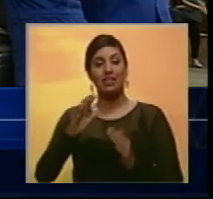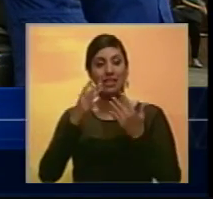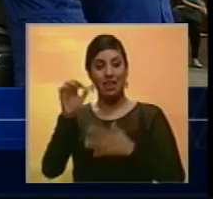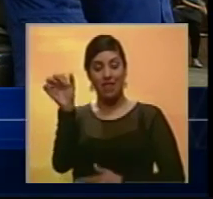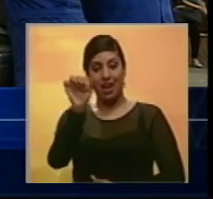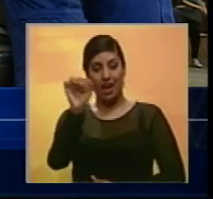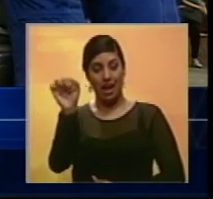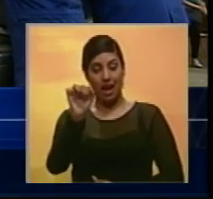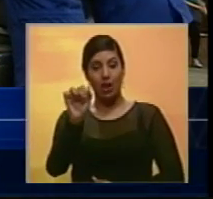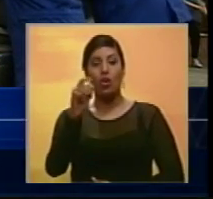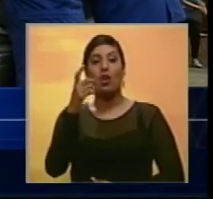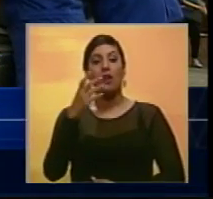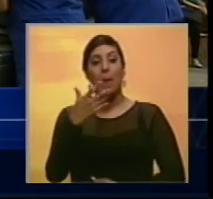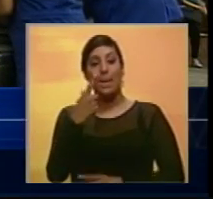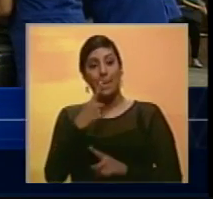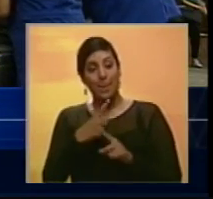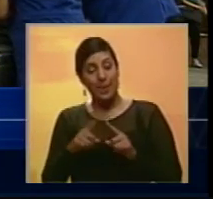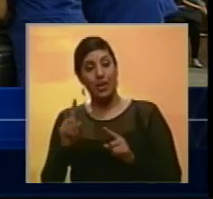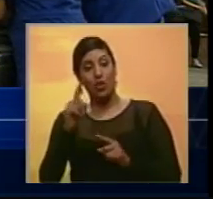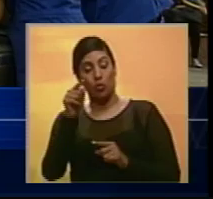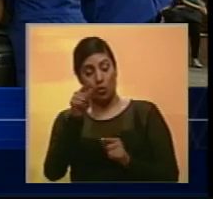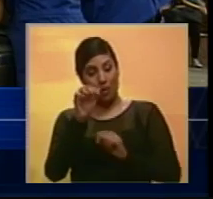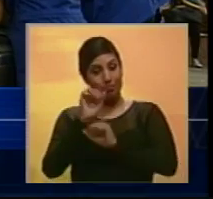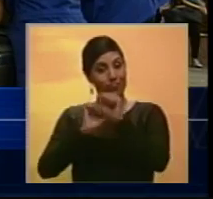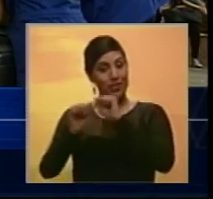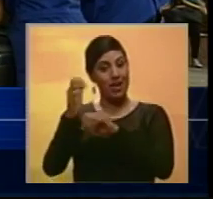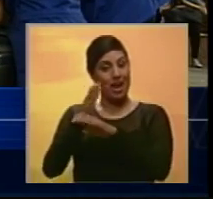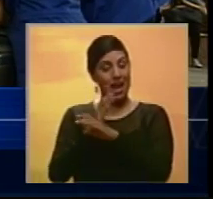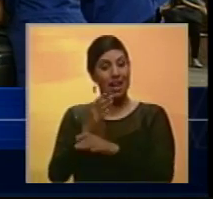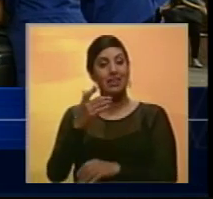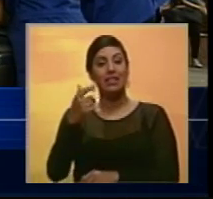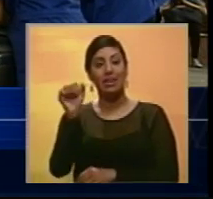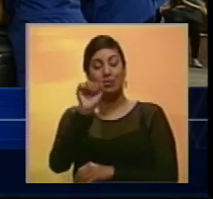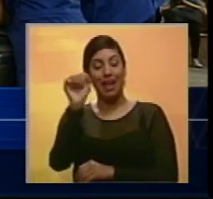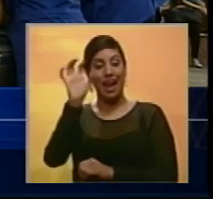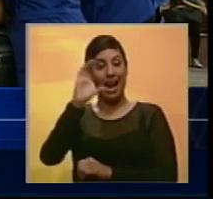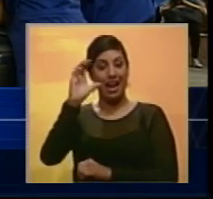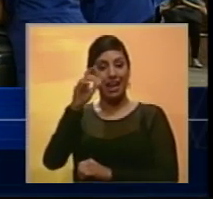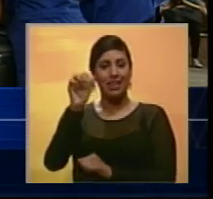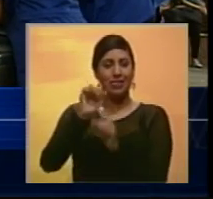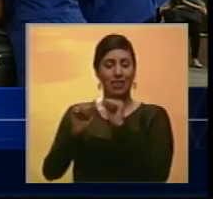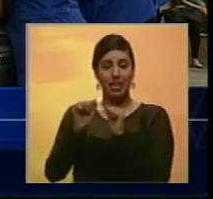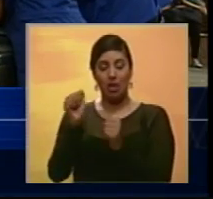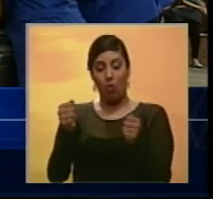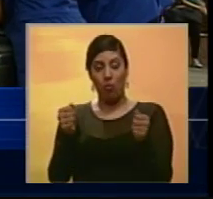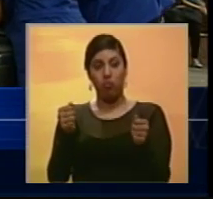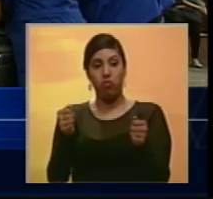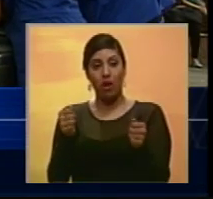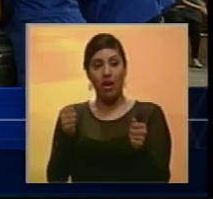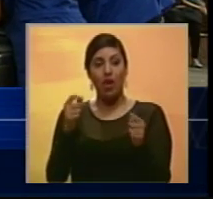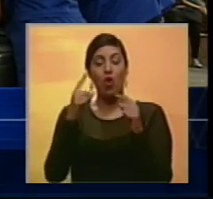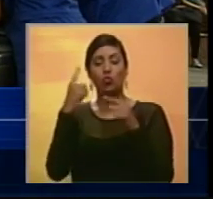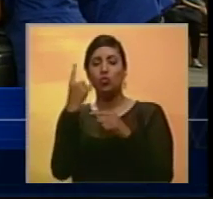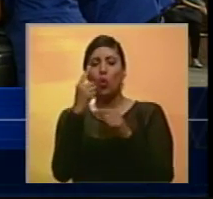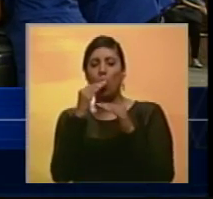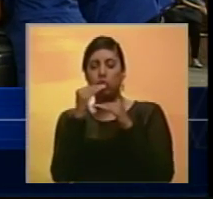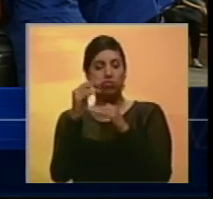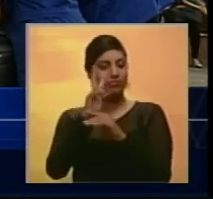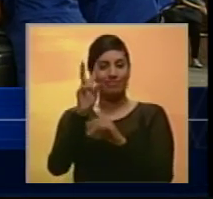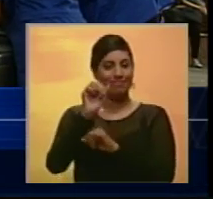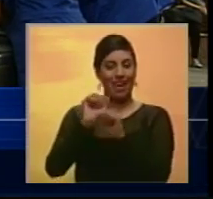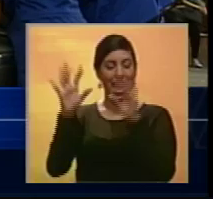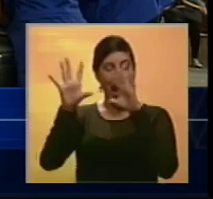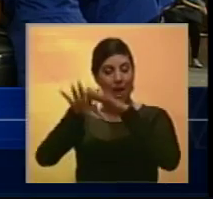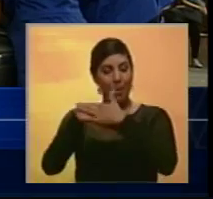su vehículo y salió ilesa. Tome usted sus previsiones al circular por la ciudad y evite conducir por vías solitarias a